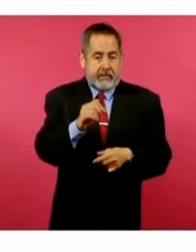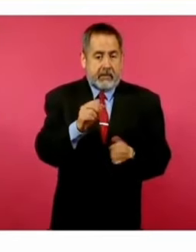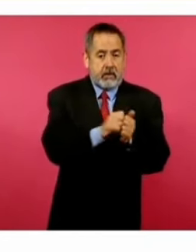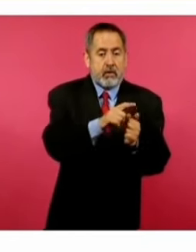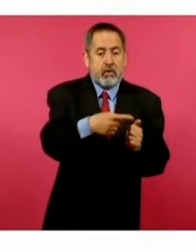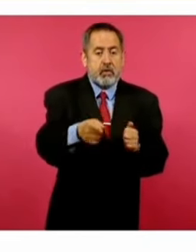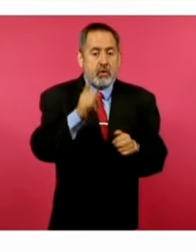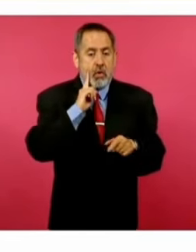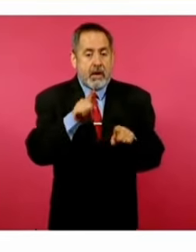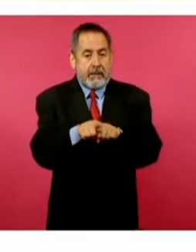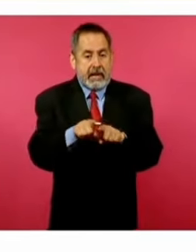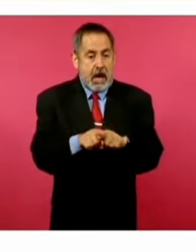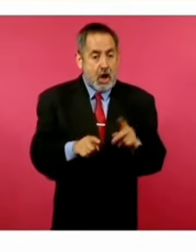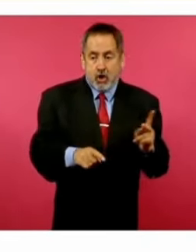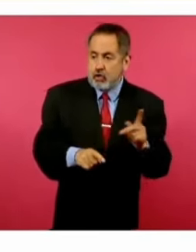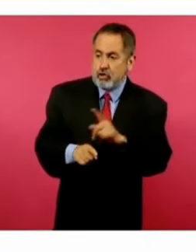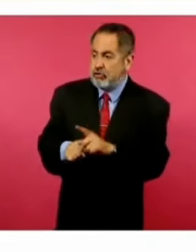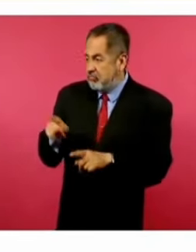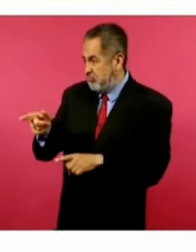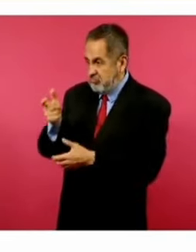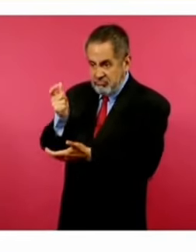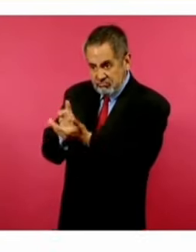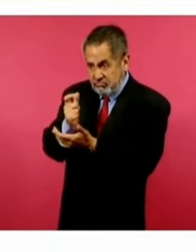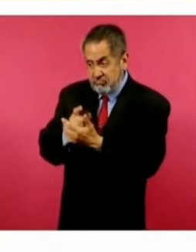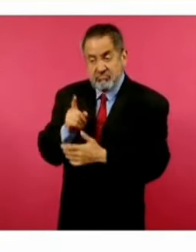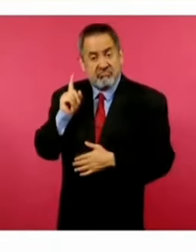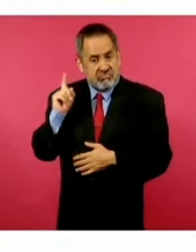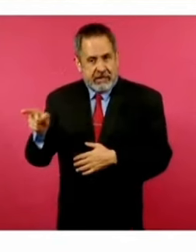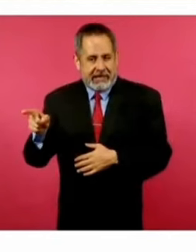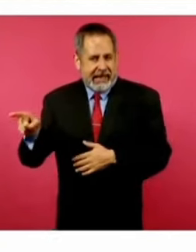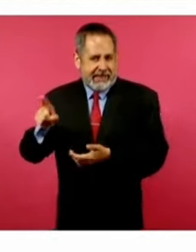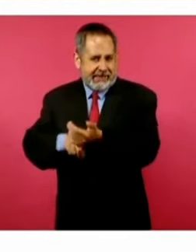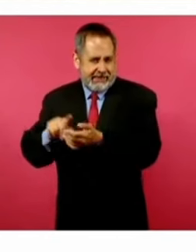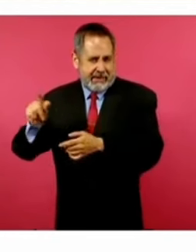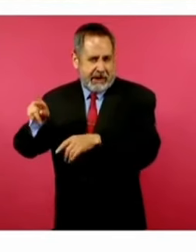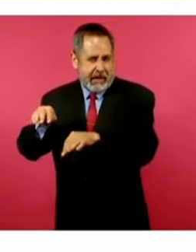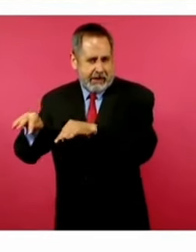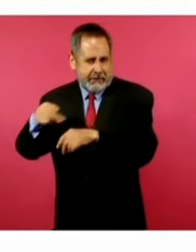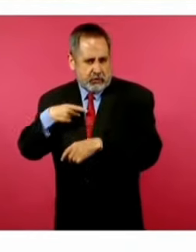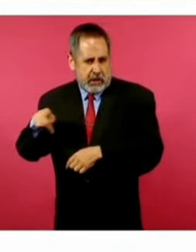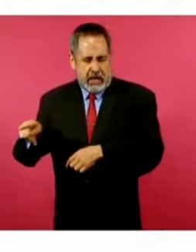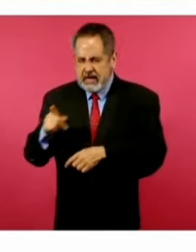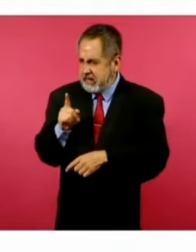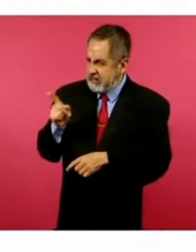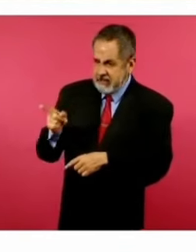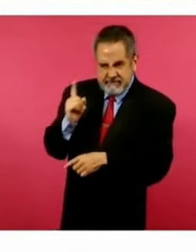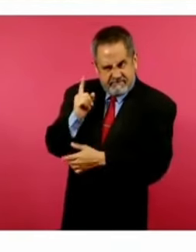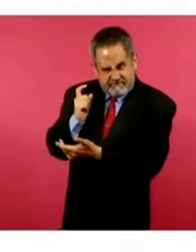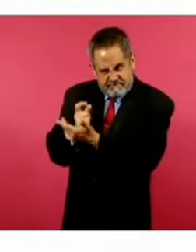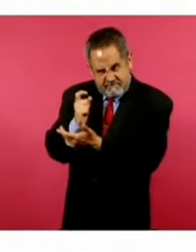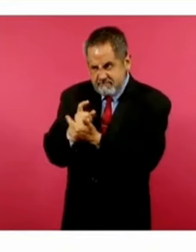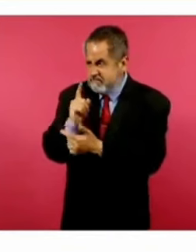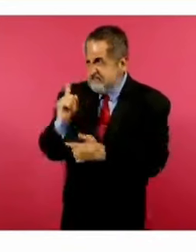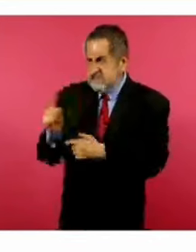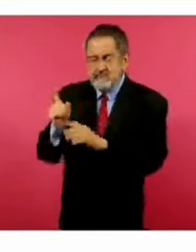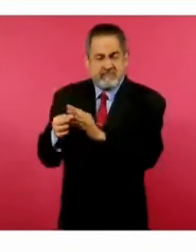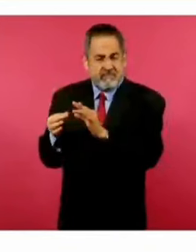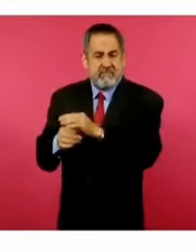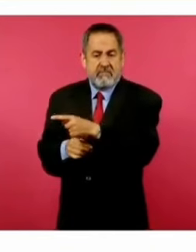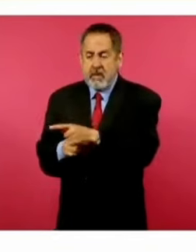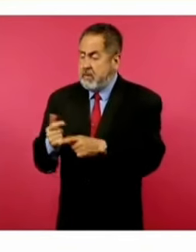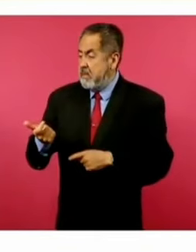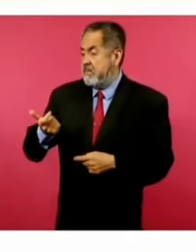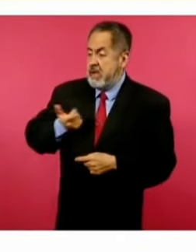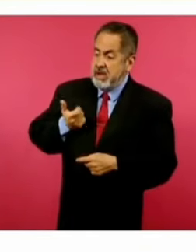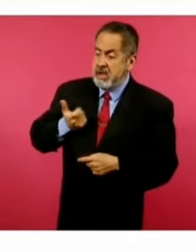su hermana obligó a la víctima es decir al servidor público del ayuntamiento a eh que le